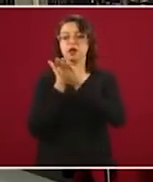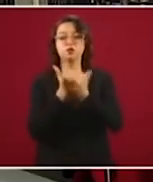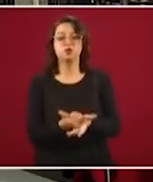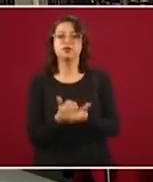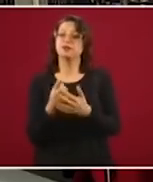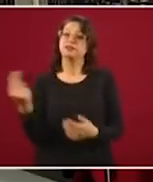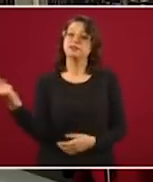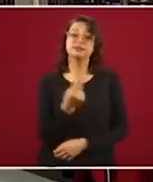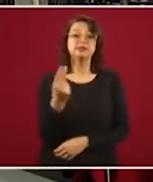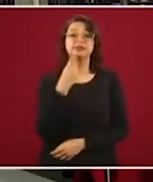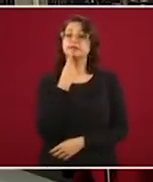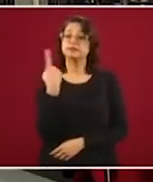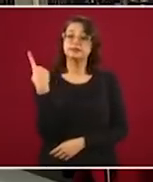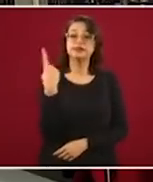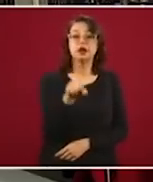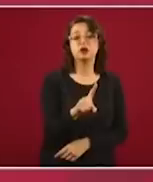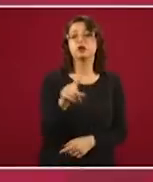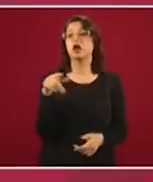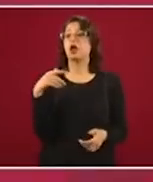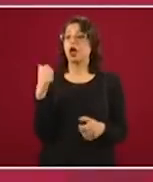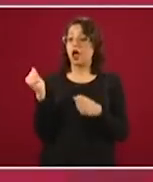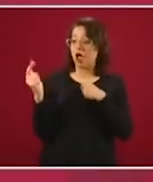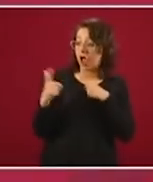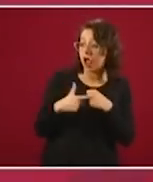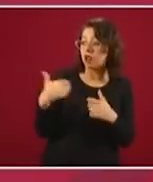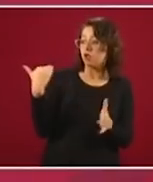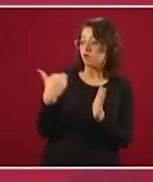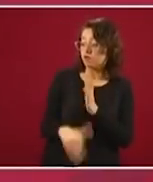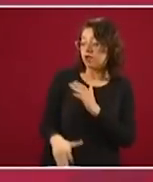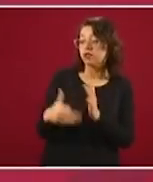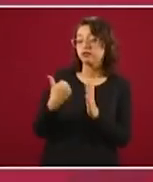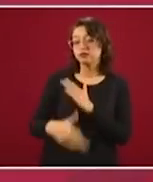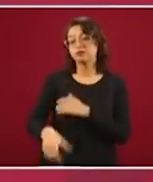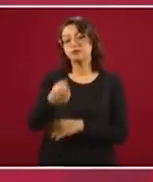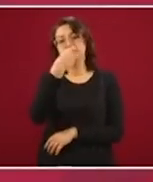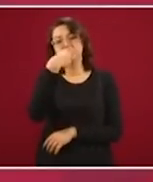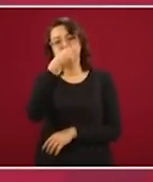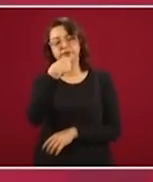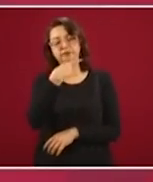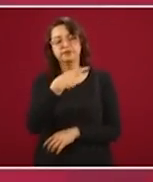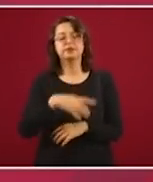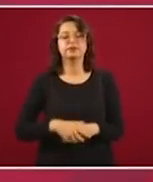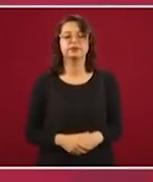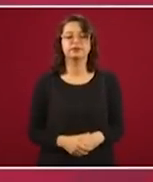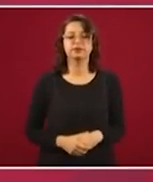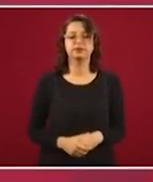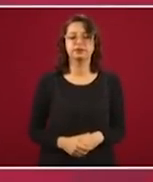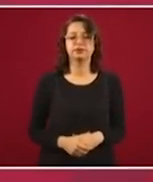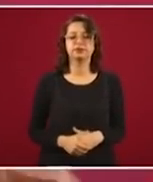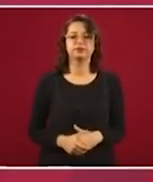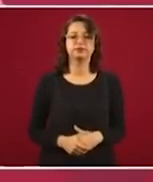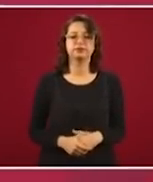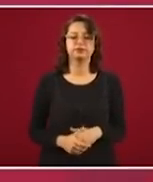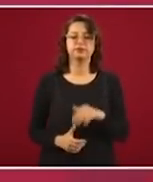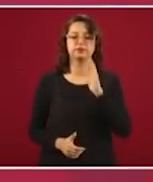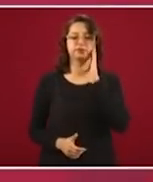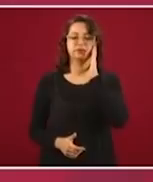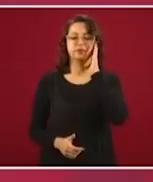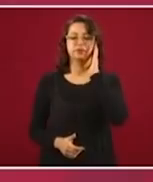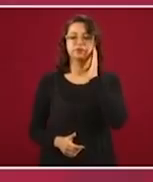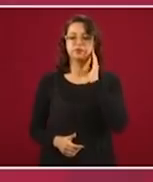denuncie la falta de medicamentos y que se vaya